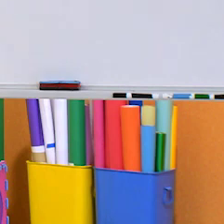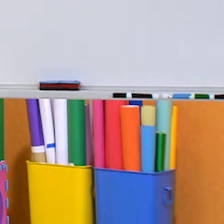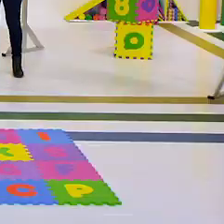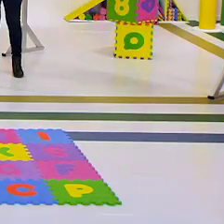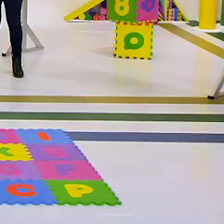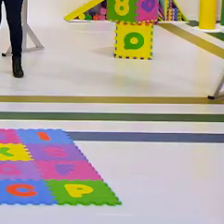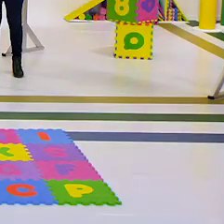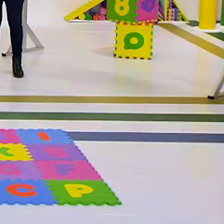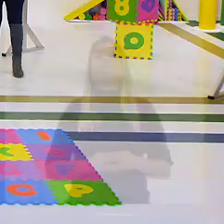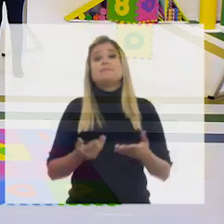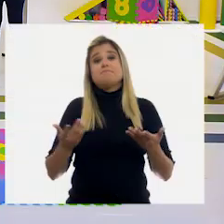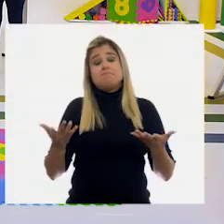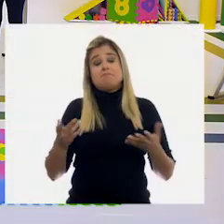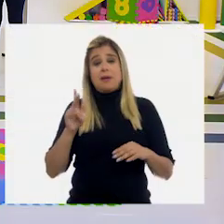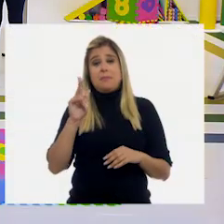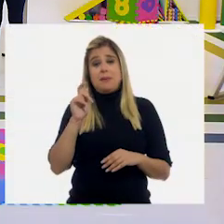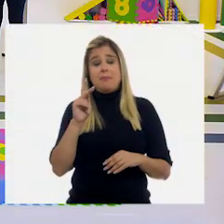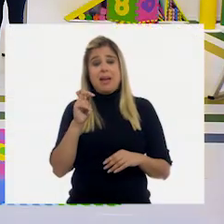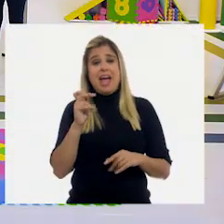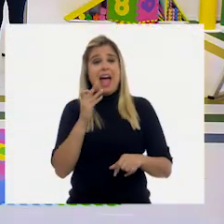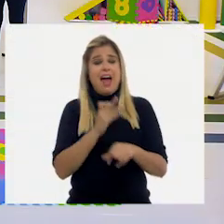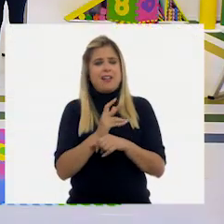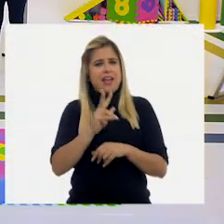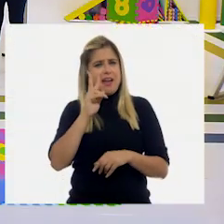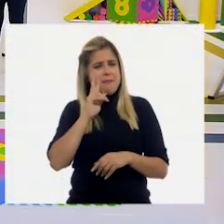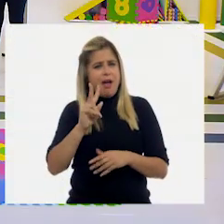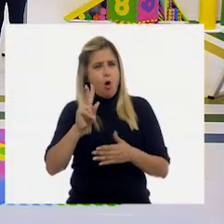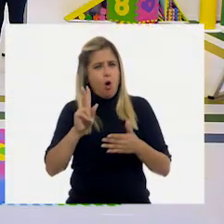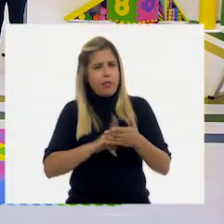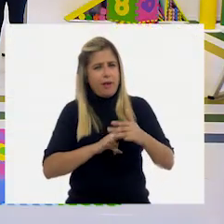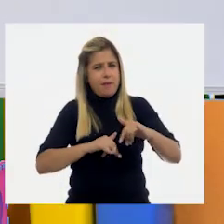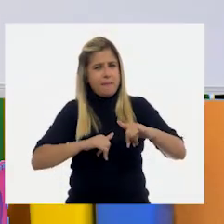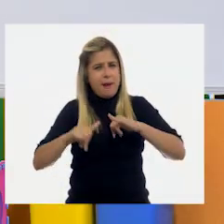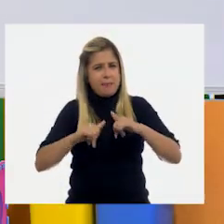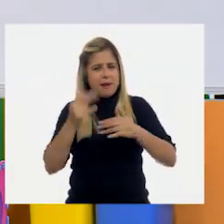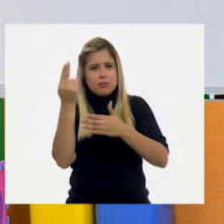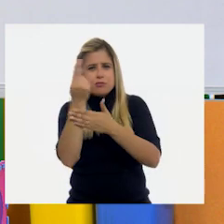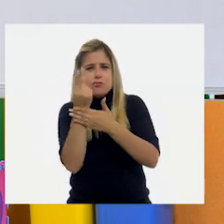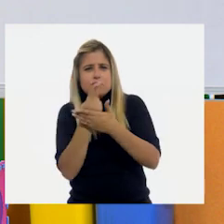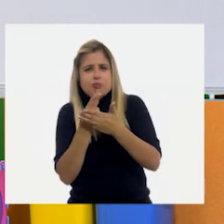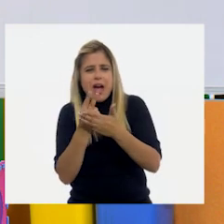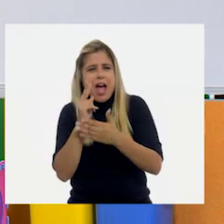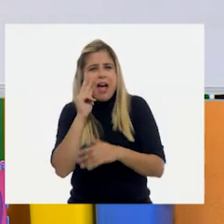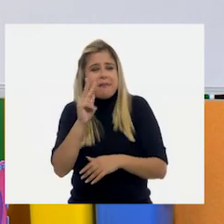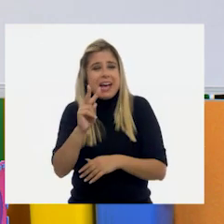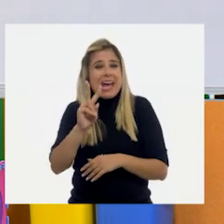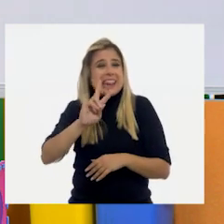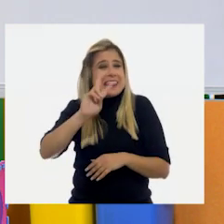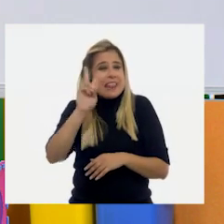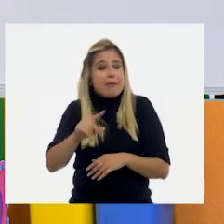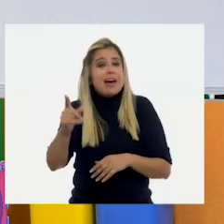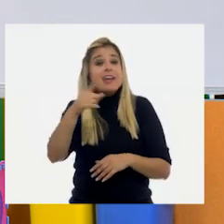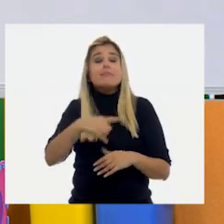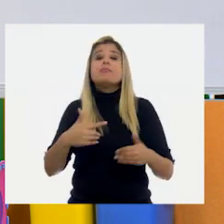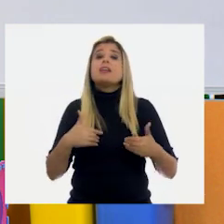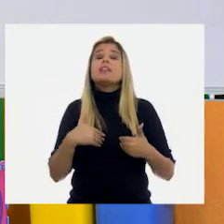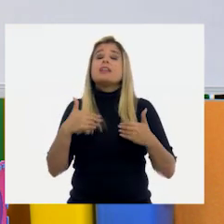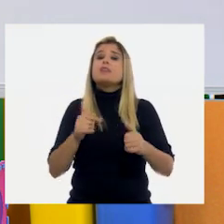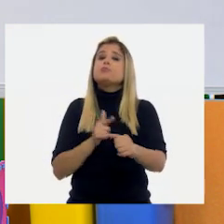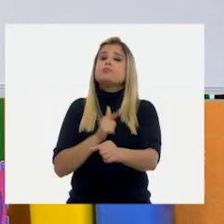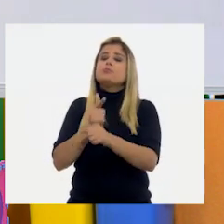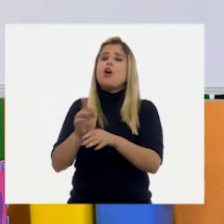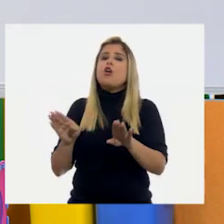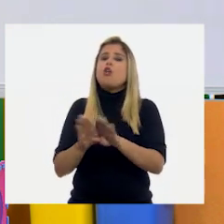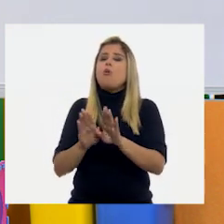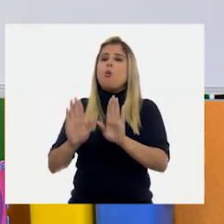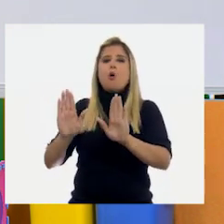Bueno, Pepe, ahora vamos a ver nuevamente nuestro croquis. Sí. Para ver si realmente entendimos cómo llegar